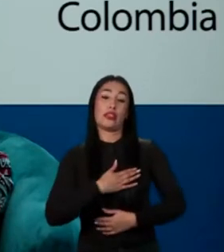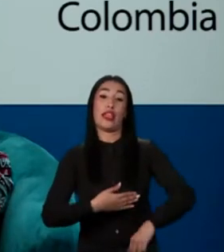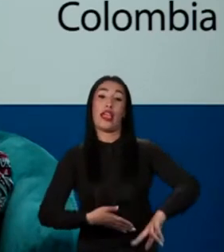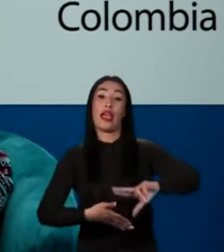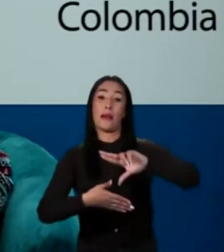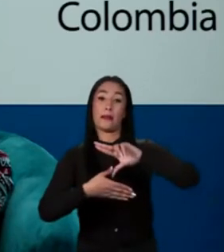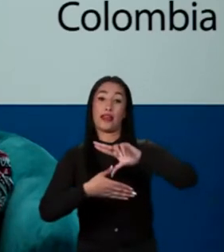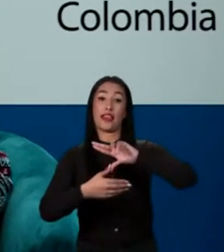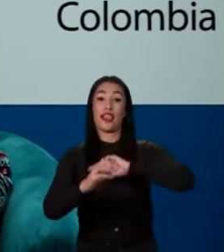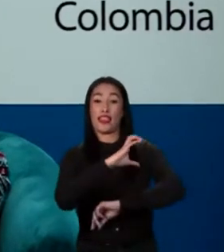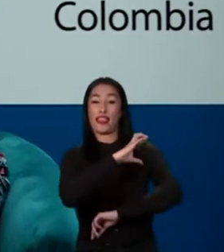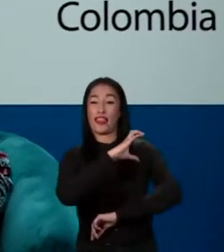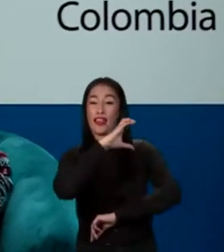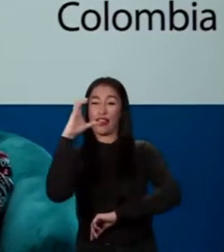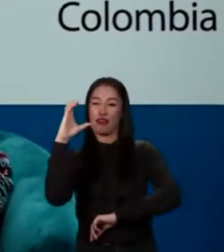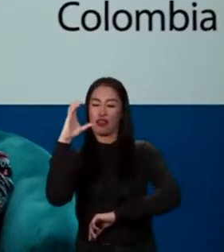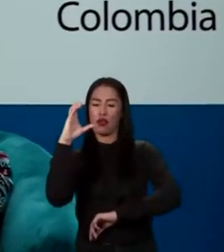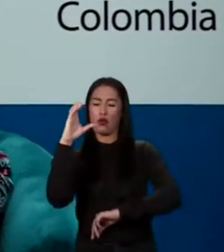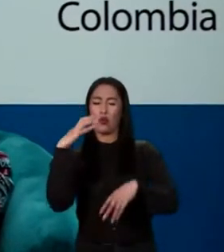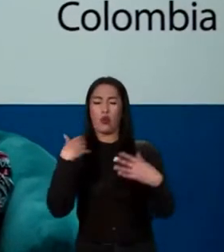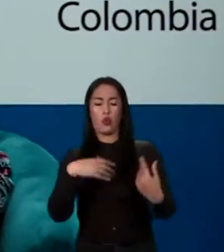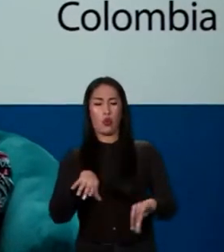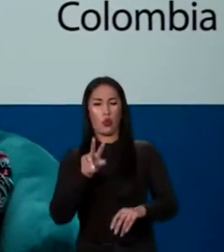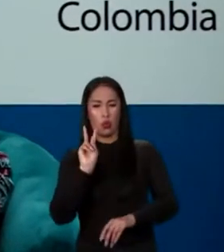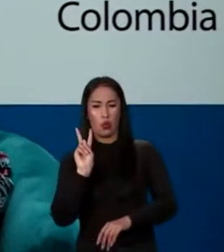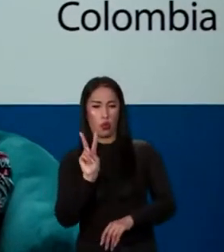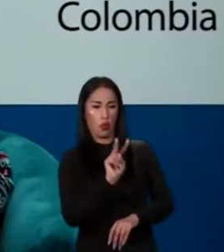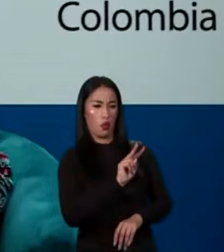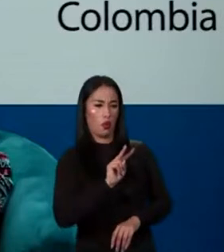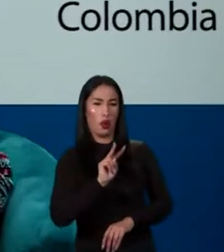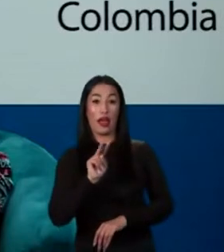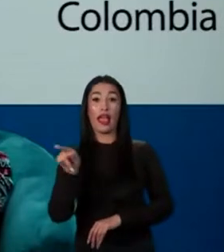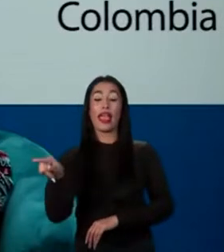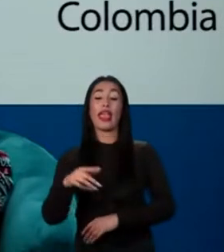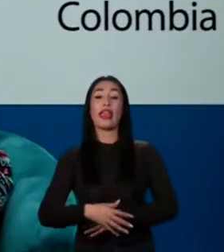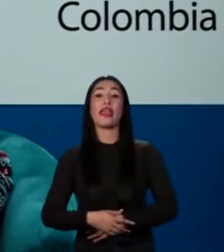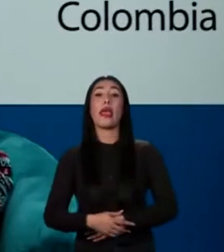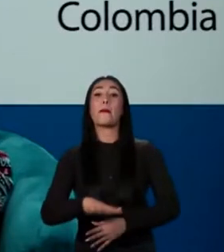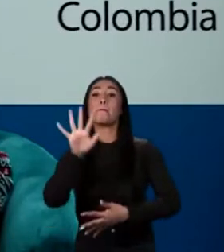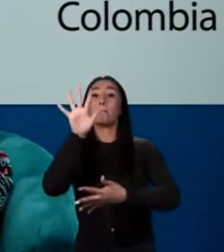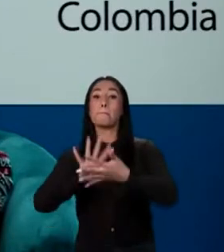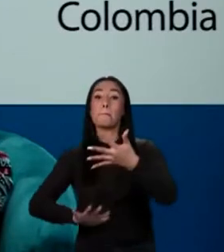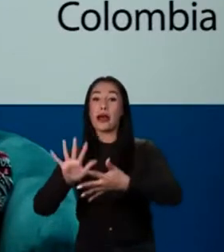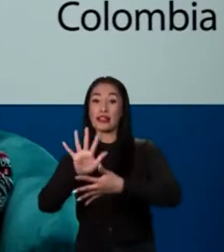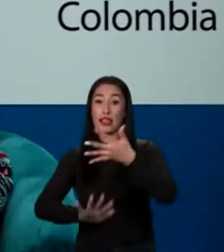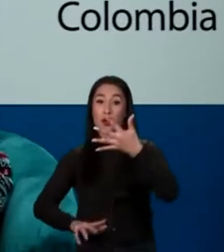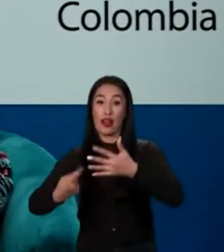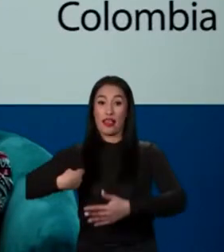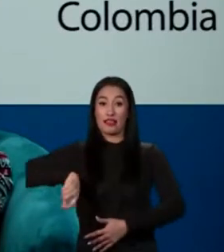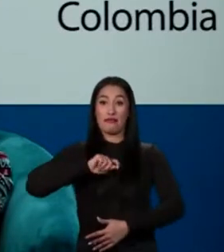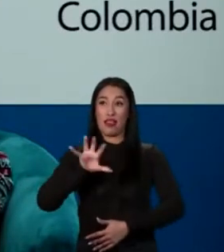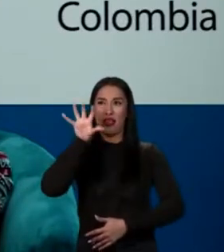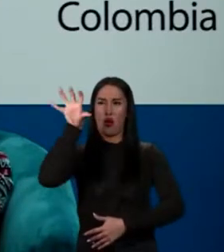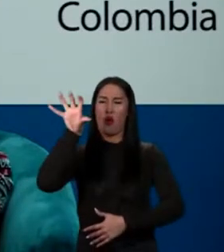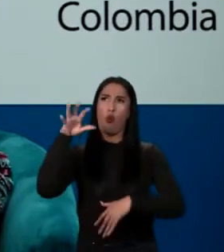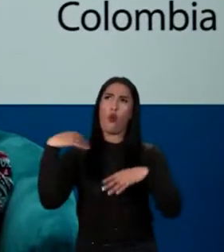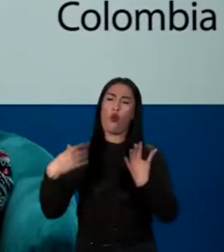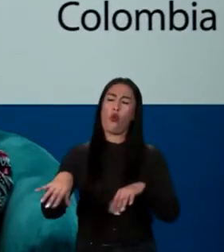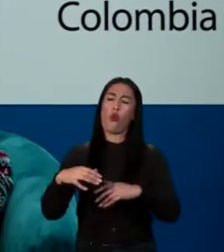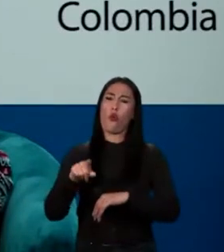caribe alineados en la conferencia mundial en barcelona con unos propósitos fundamentales